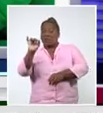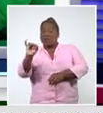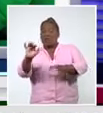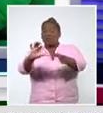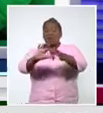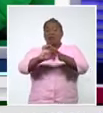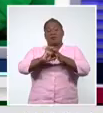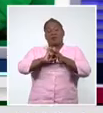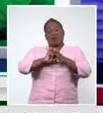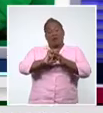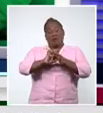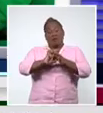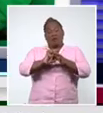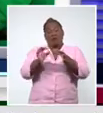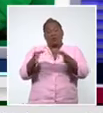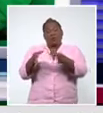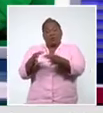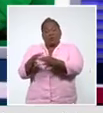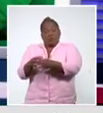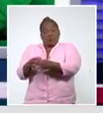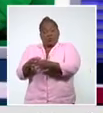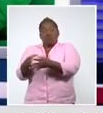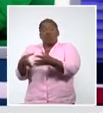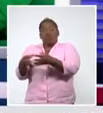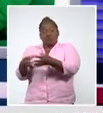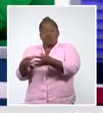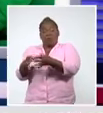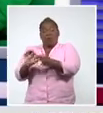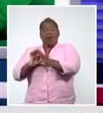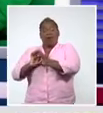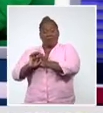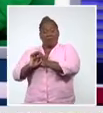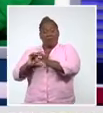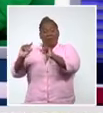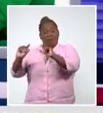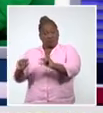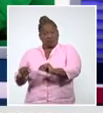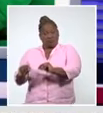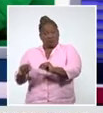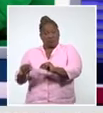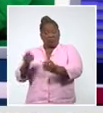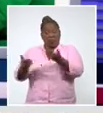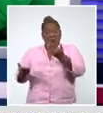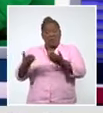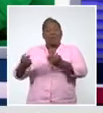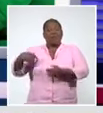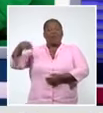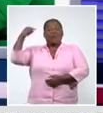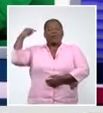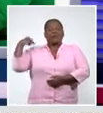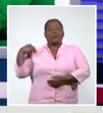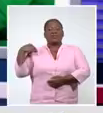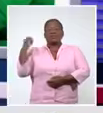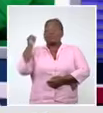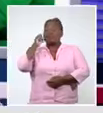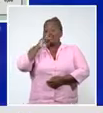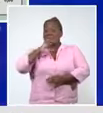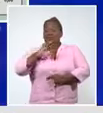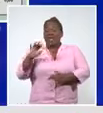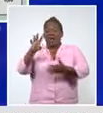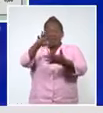se reducen en comparación con lo que teníamos el día de ayer. Finalmente, el